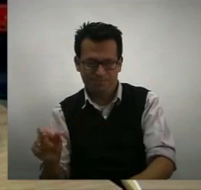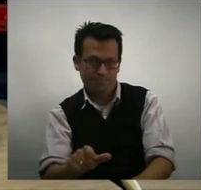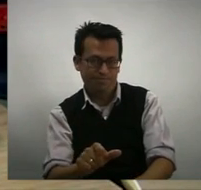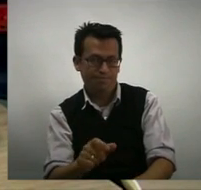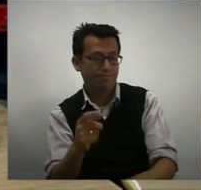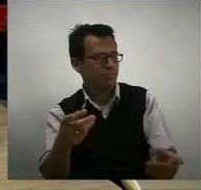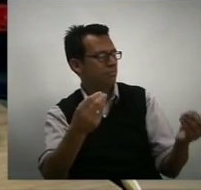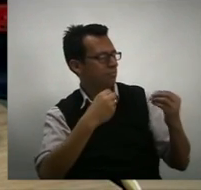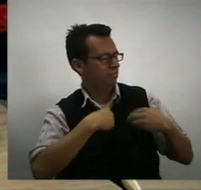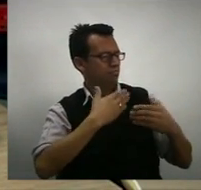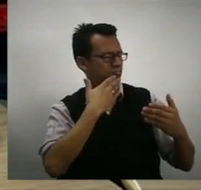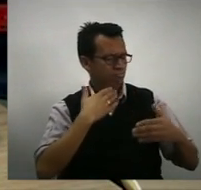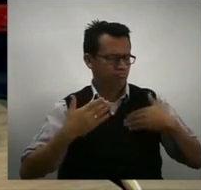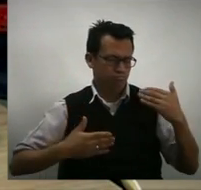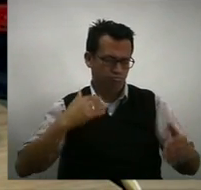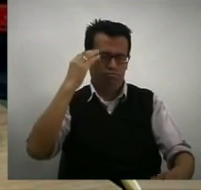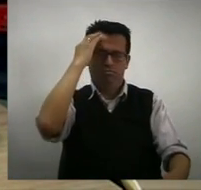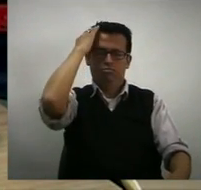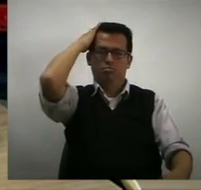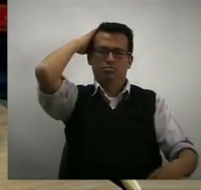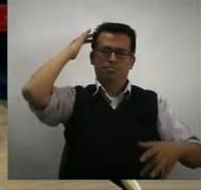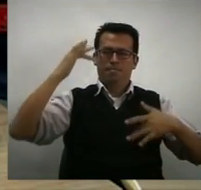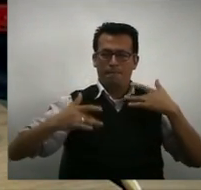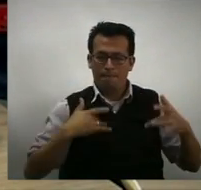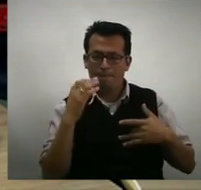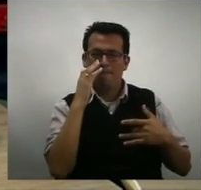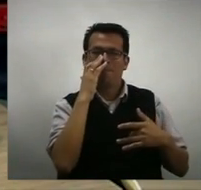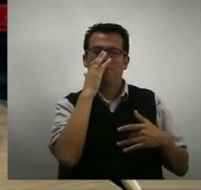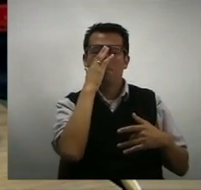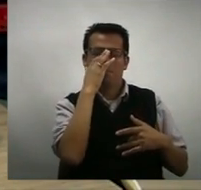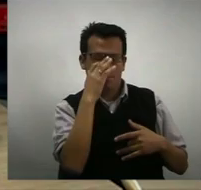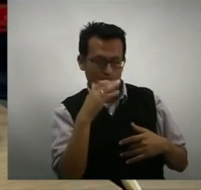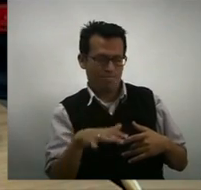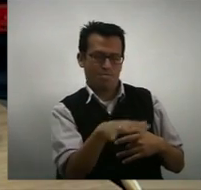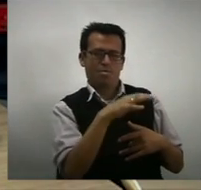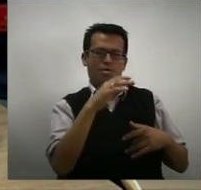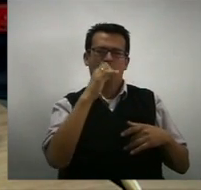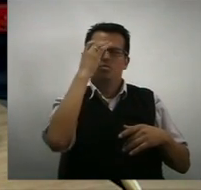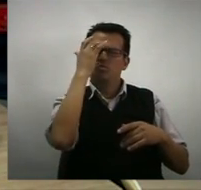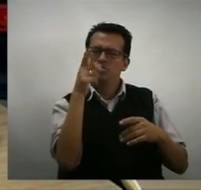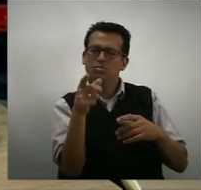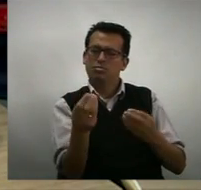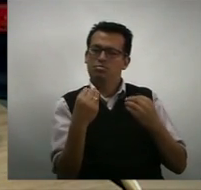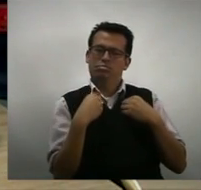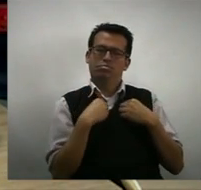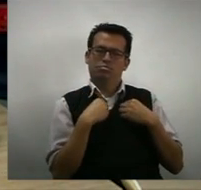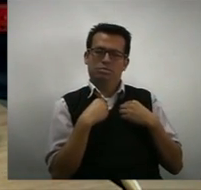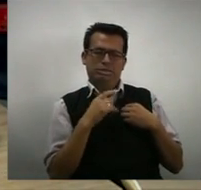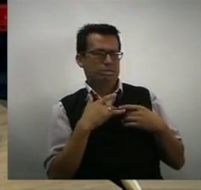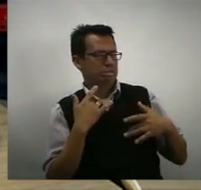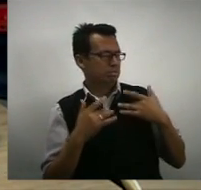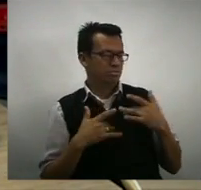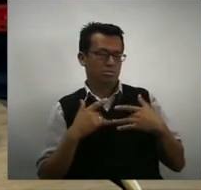que producen satisfacción también incluyen pensamientos, sentimientos, aspiraciones, ¿por qué han de querer pensar, sentir